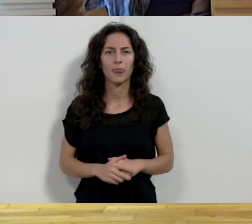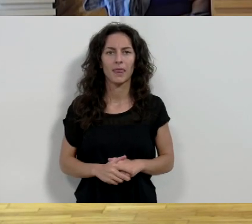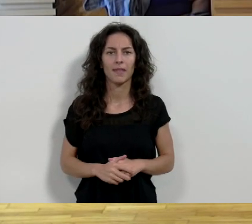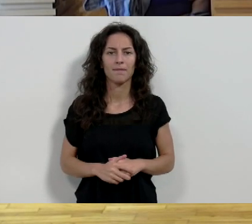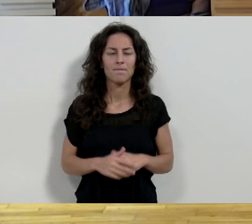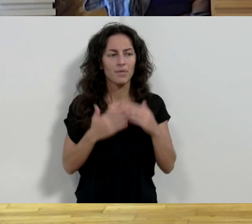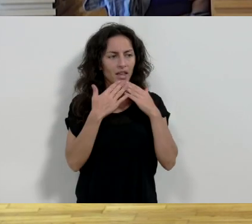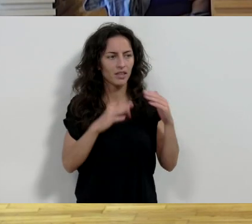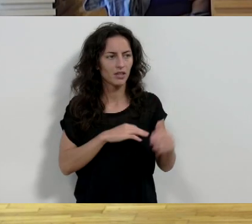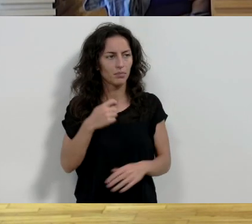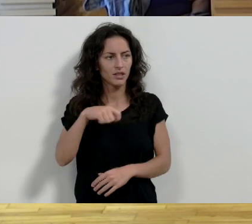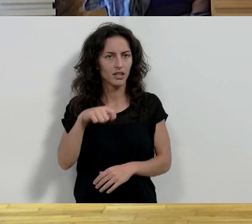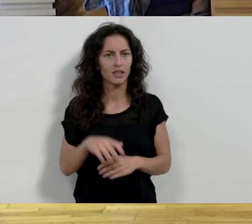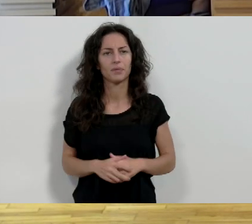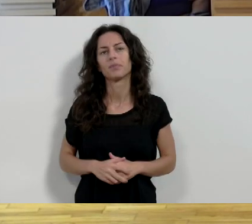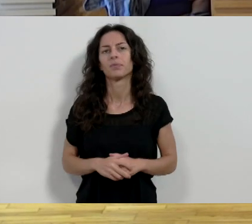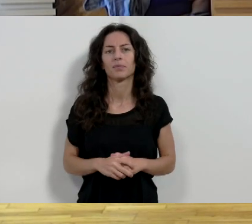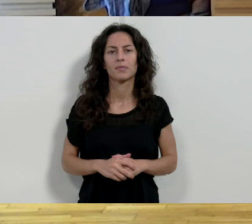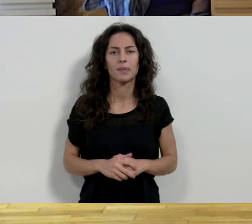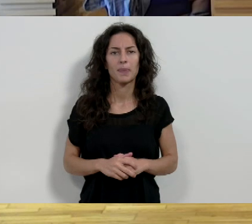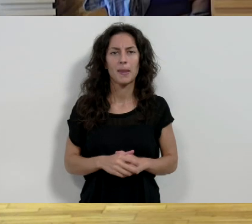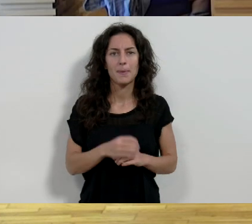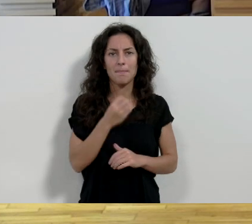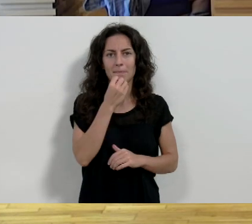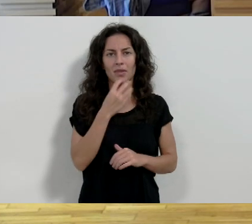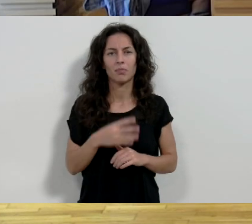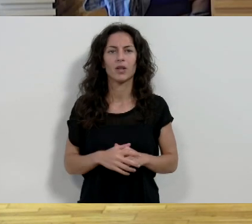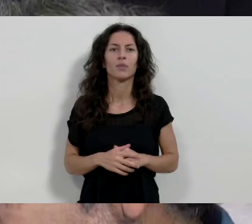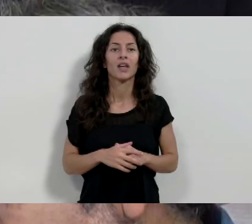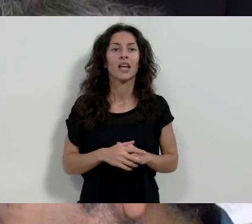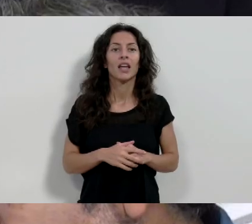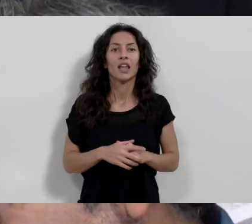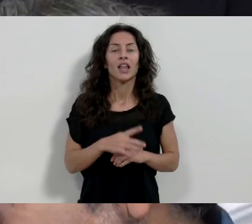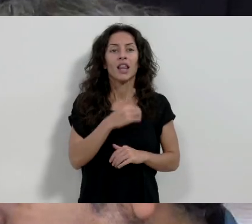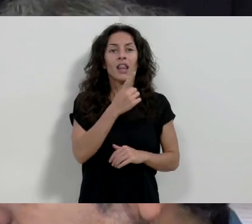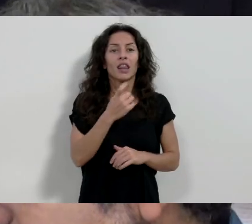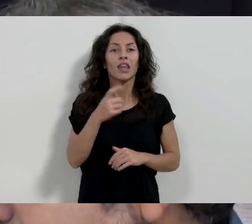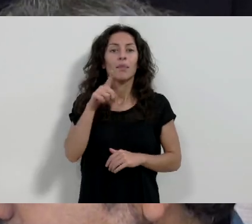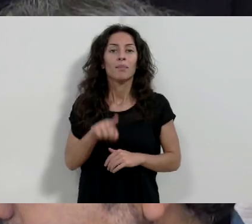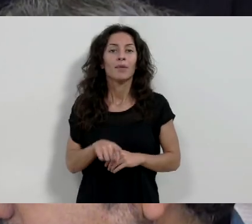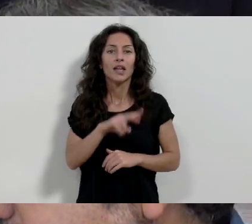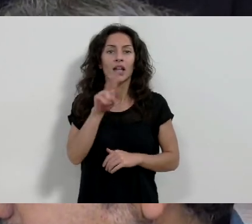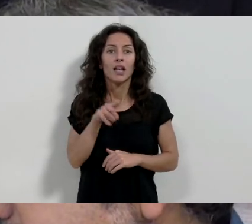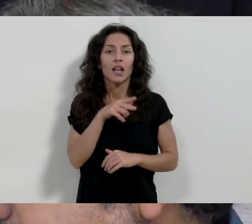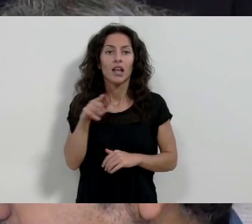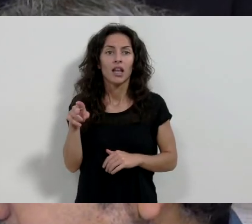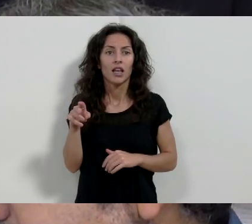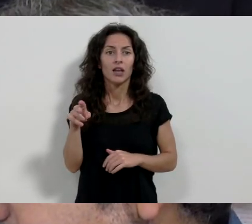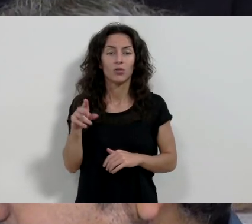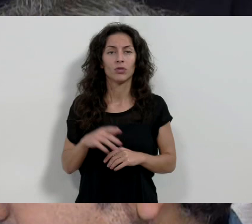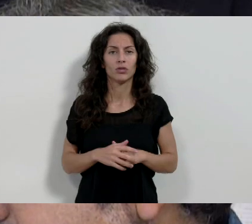Gracias, señora presidenta. Bueno, 100.000 euros. No sabemos el